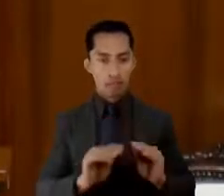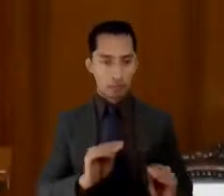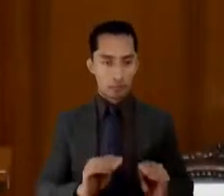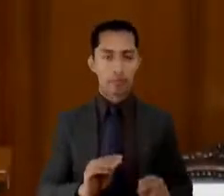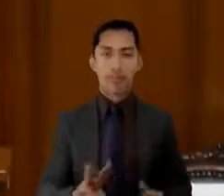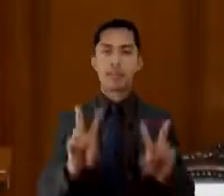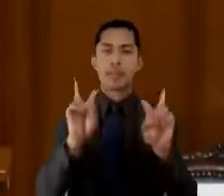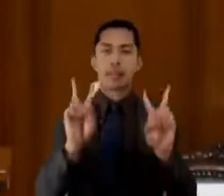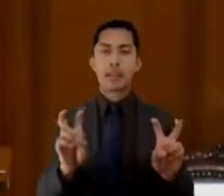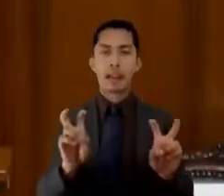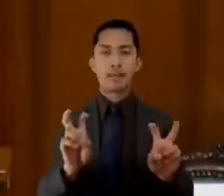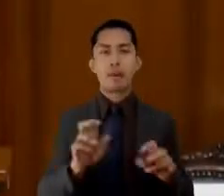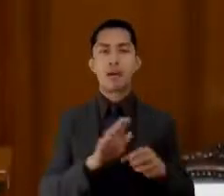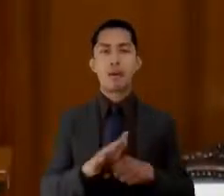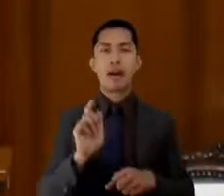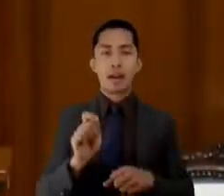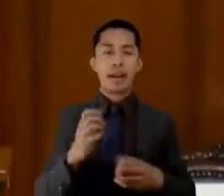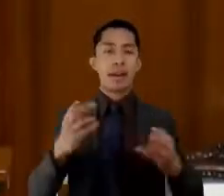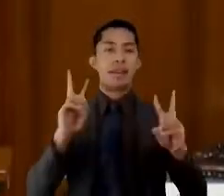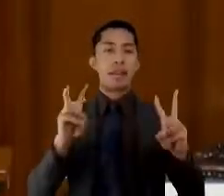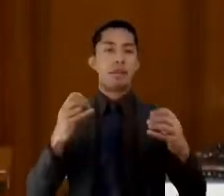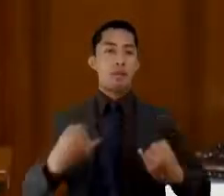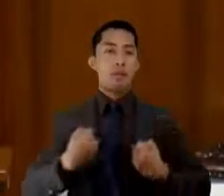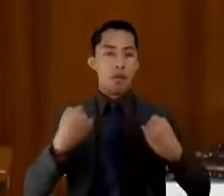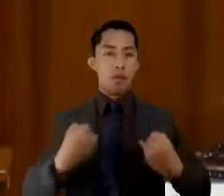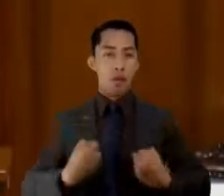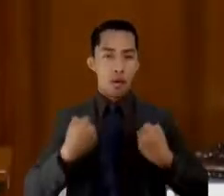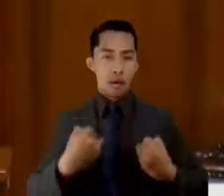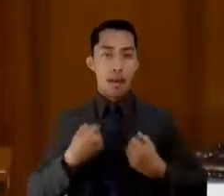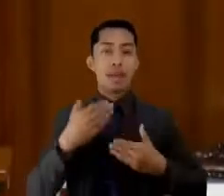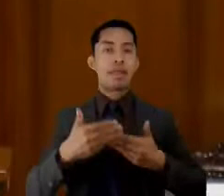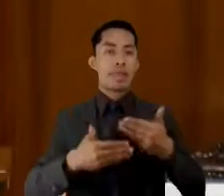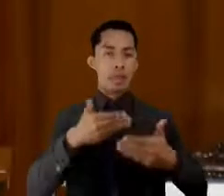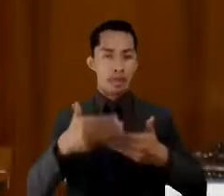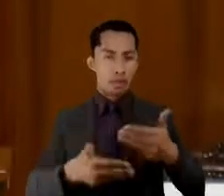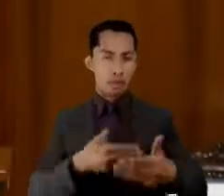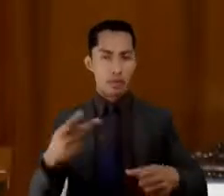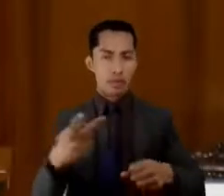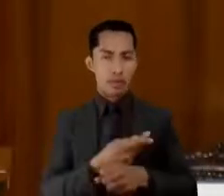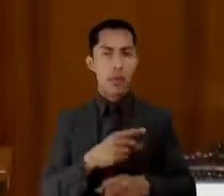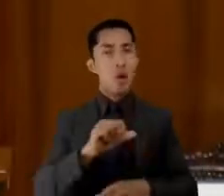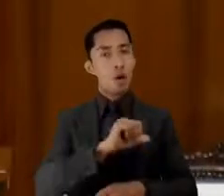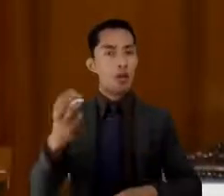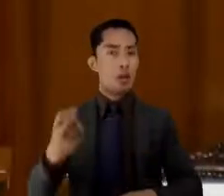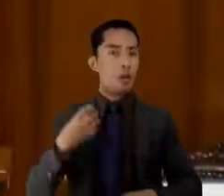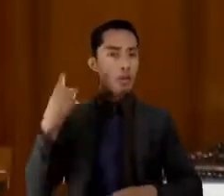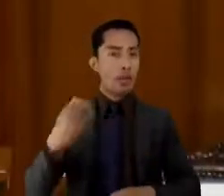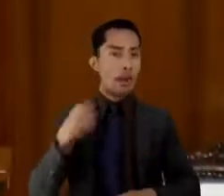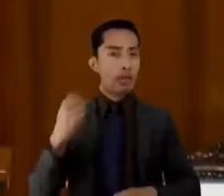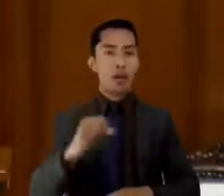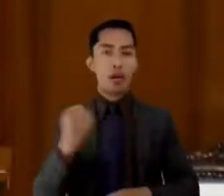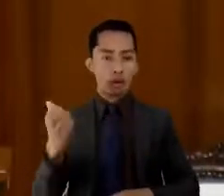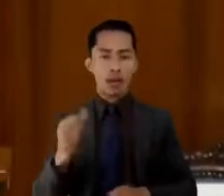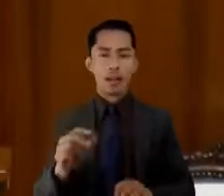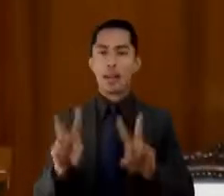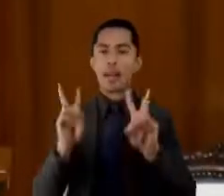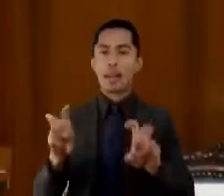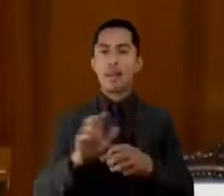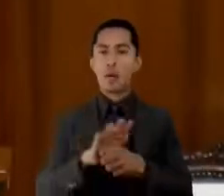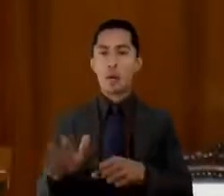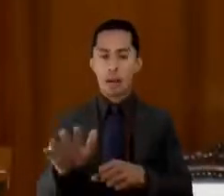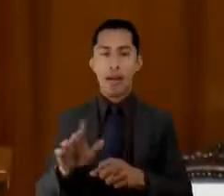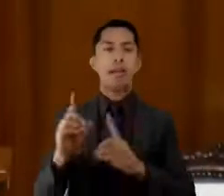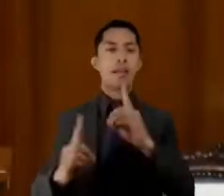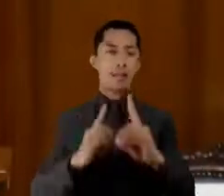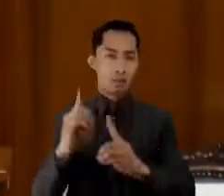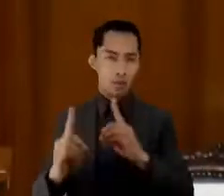tema fue juventud. Días después, se realizó otro foro más y el tema fue el